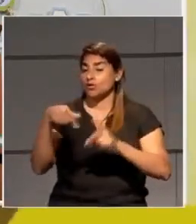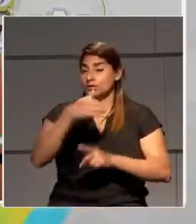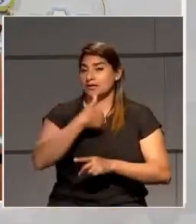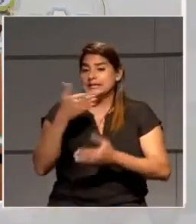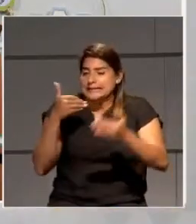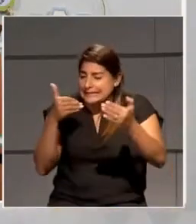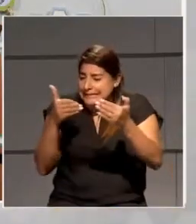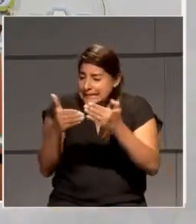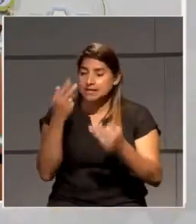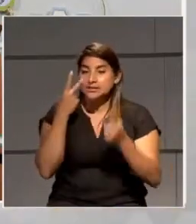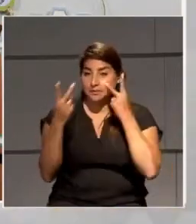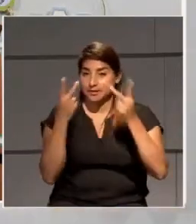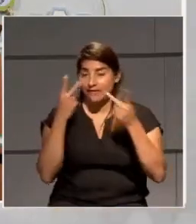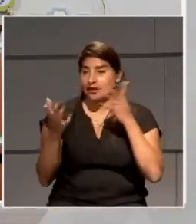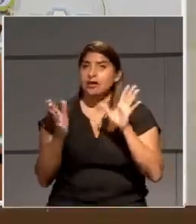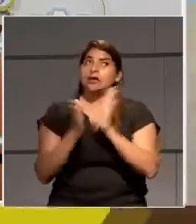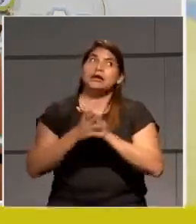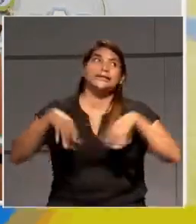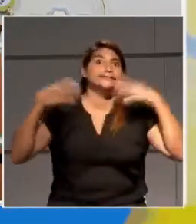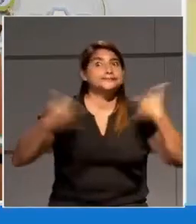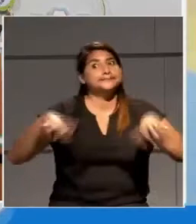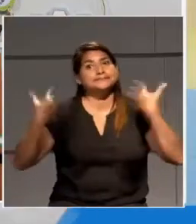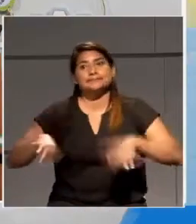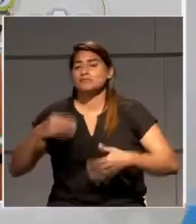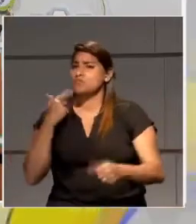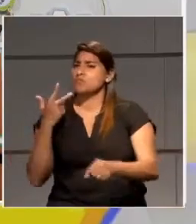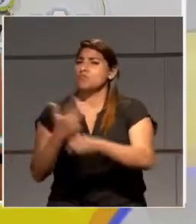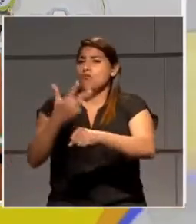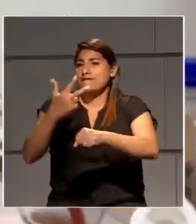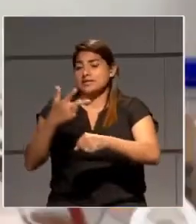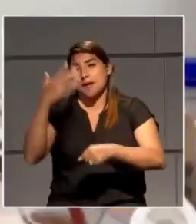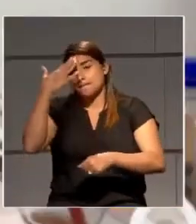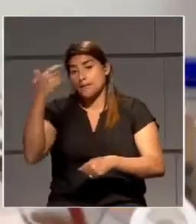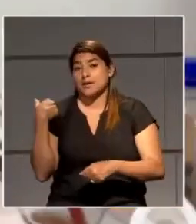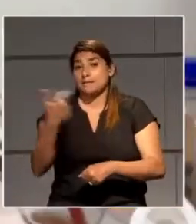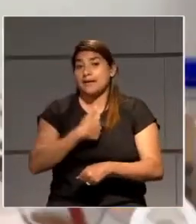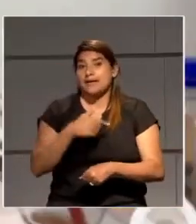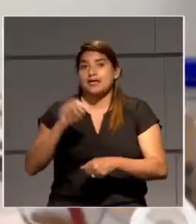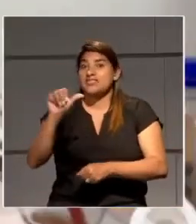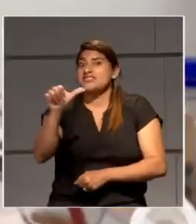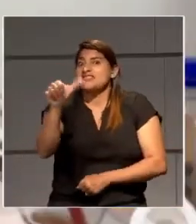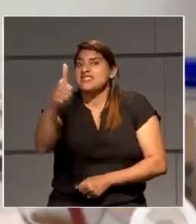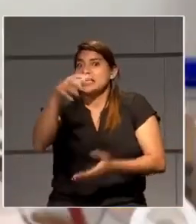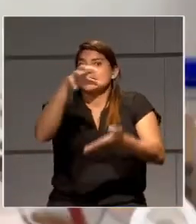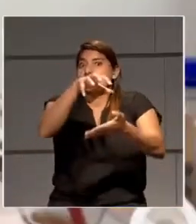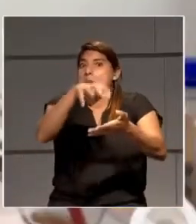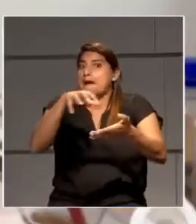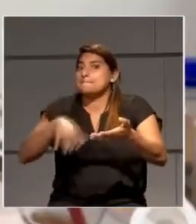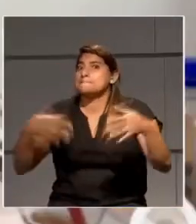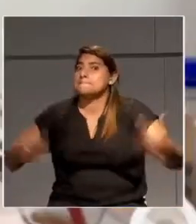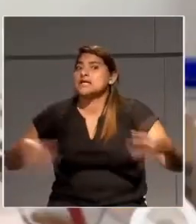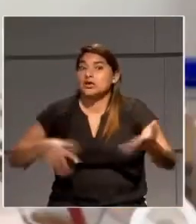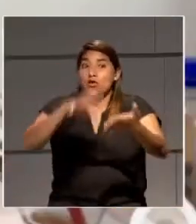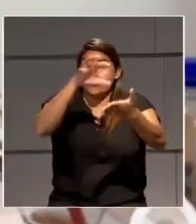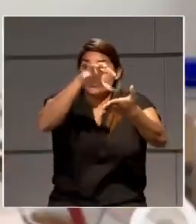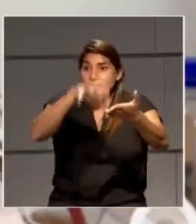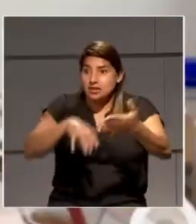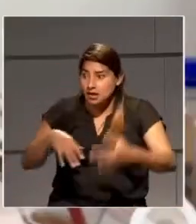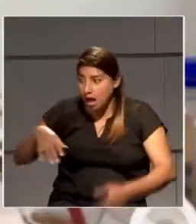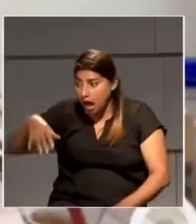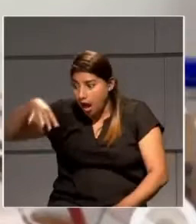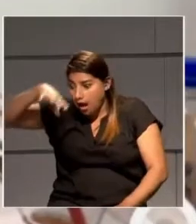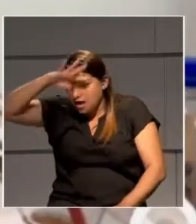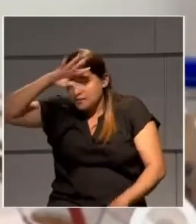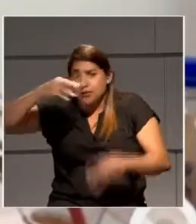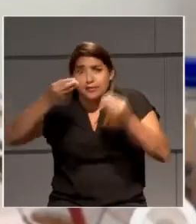que ya casi vamos a verla? ¡Uf! Están chivísimas. Y hay 10 capítulos. ¡10, Pluk! Uh-huh.